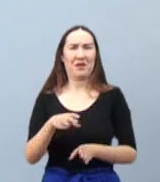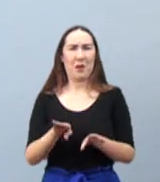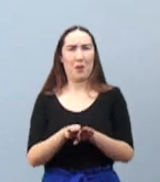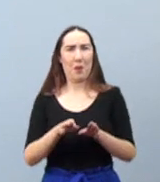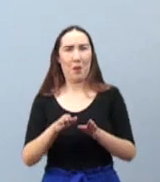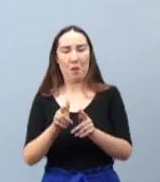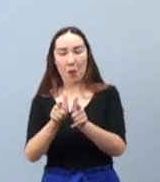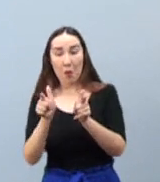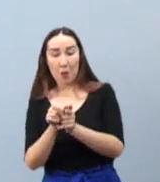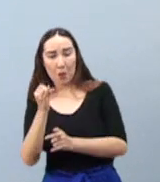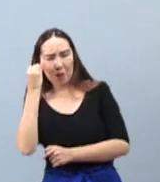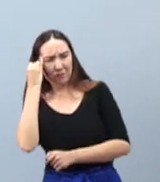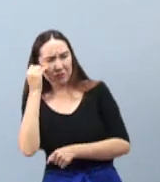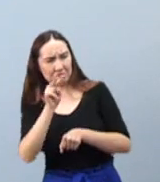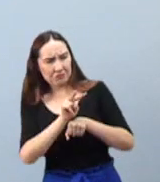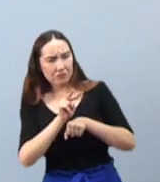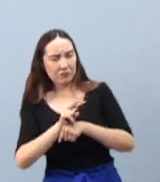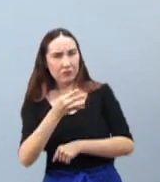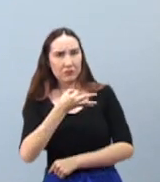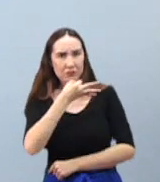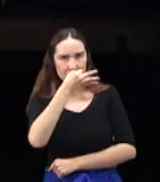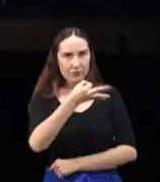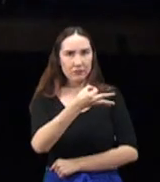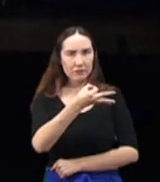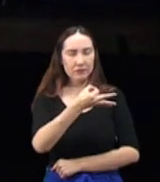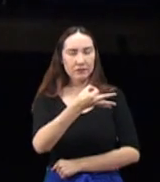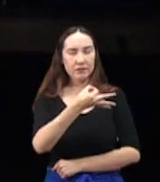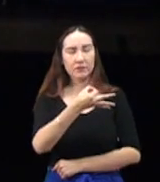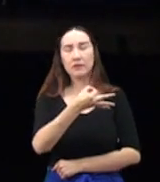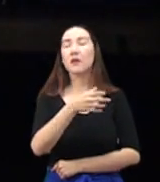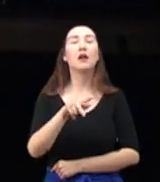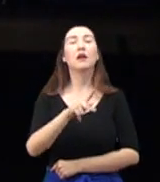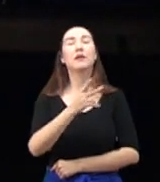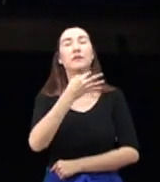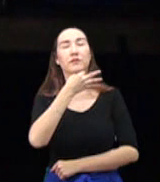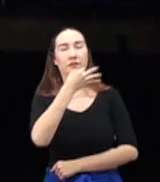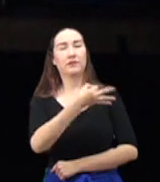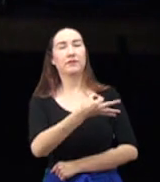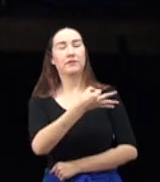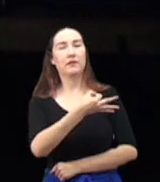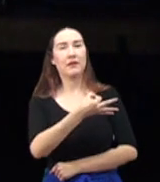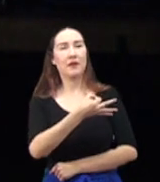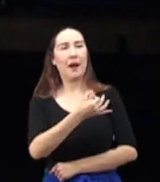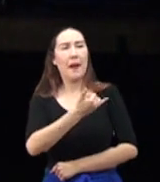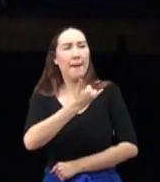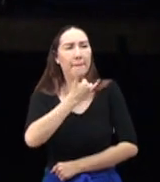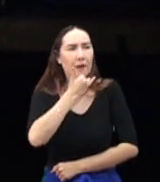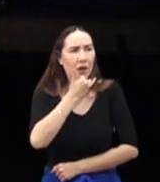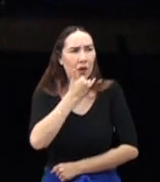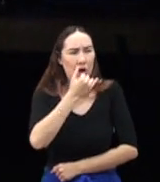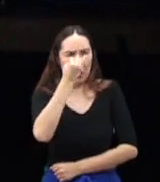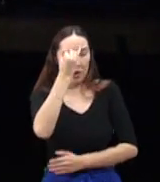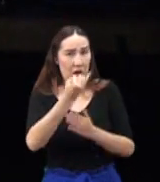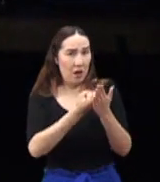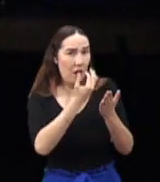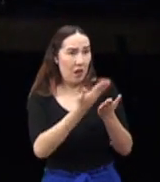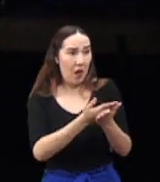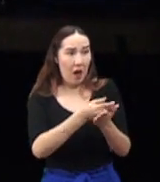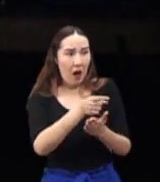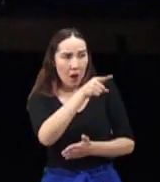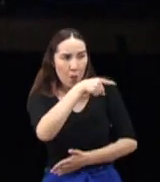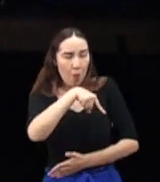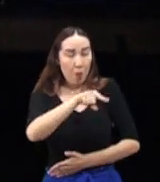observatorio, y que sabemos que es un órgano, porque hay muchos, pero desde el observatorio se dice, a ver, perdón, las iniciativas que tenía supuestamente